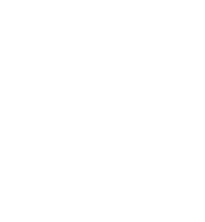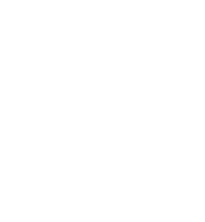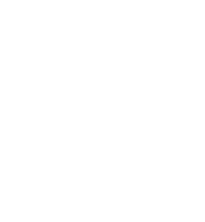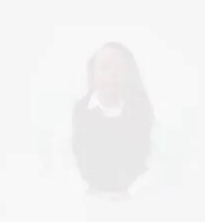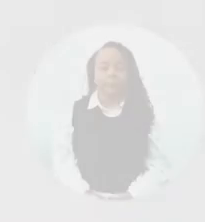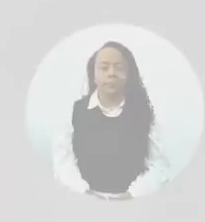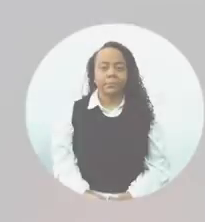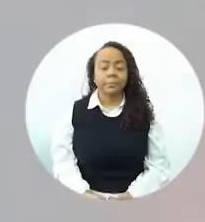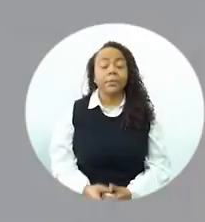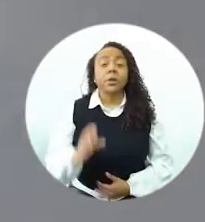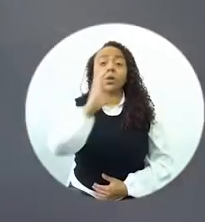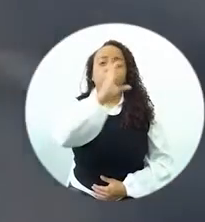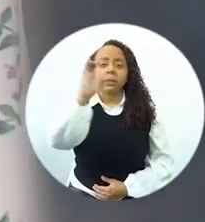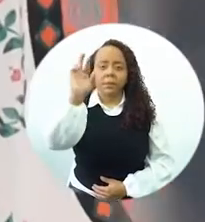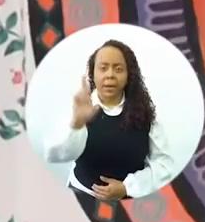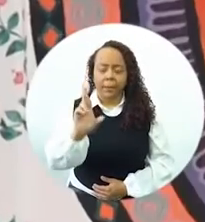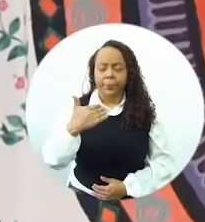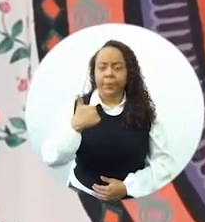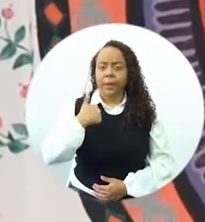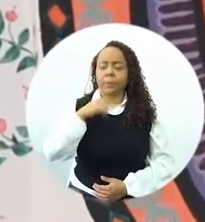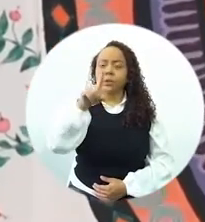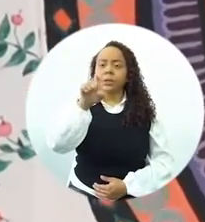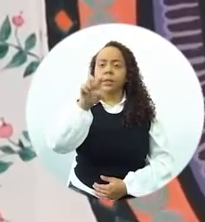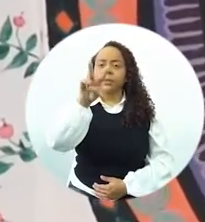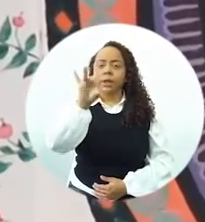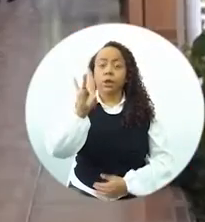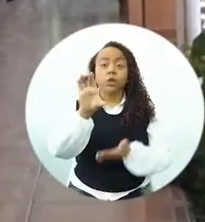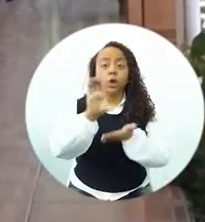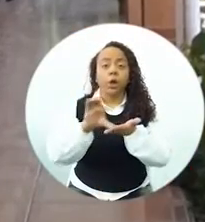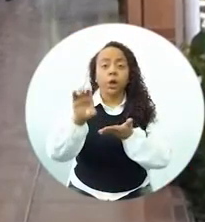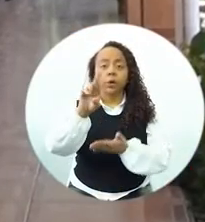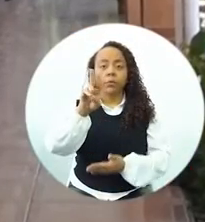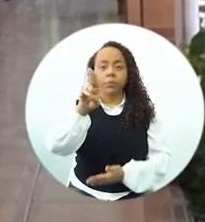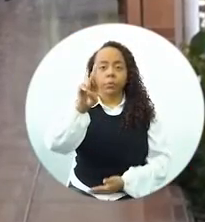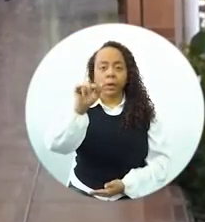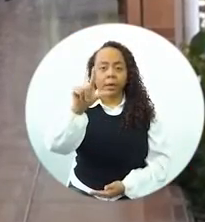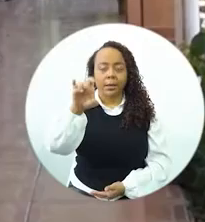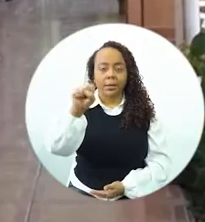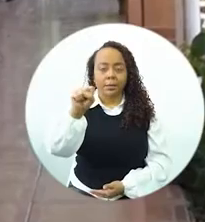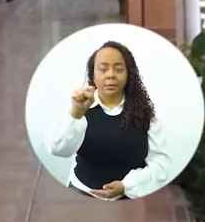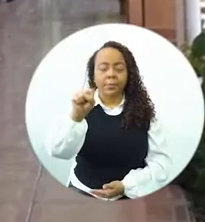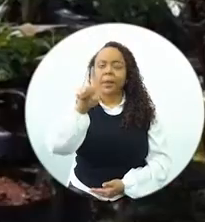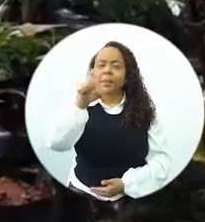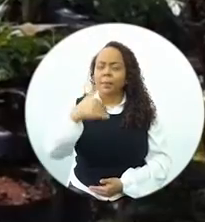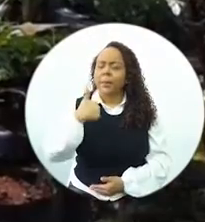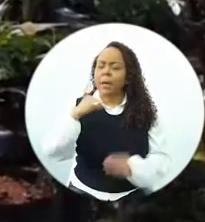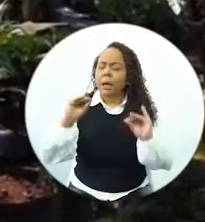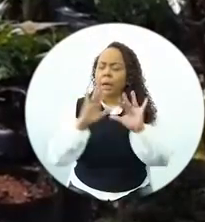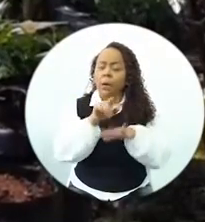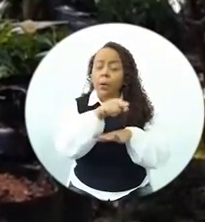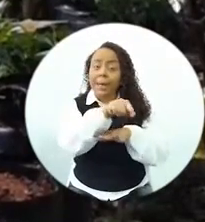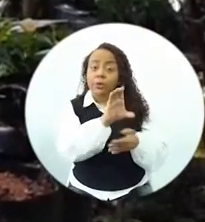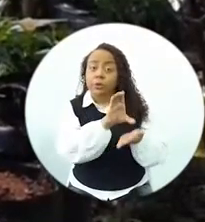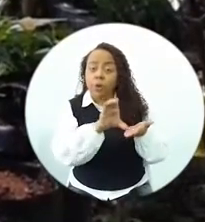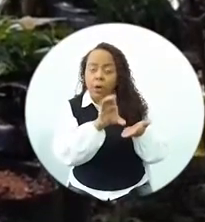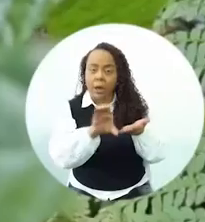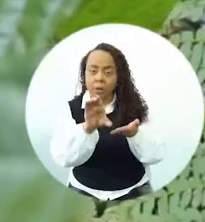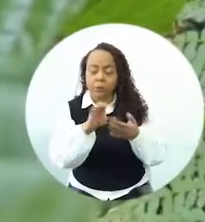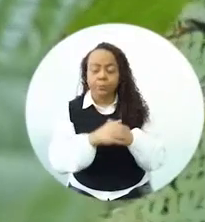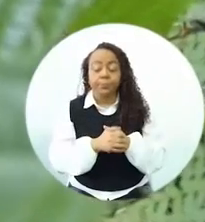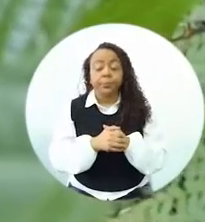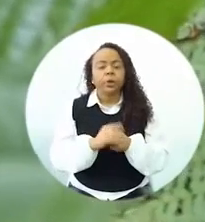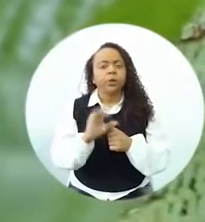once mil estudiantes del total de 128 liceos rurales del país se capacitarán en herramientas de negocio y